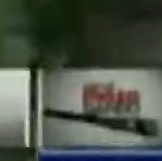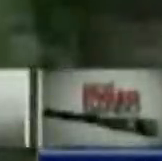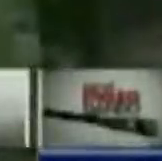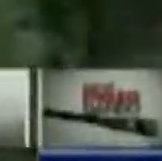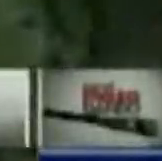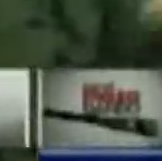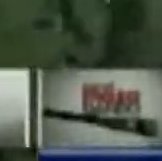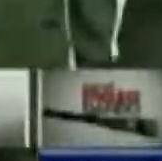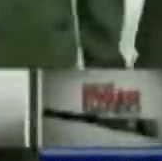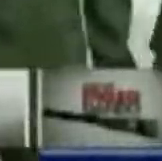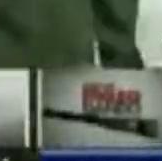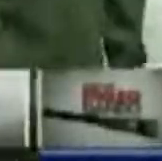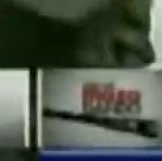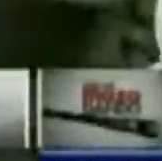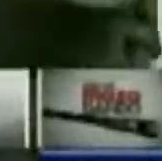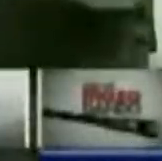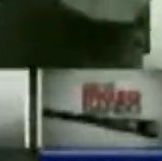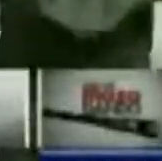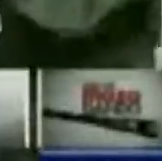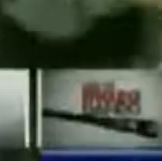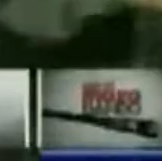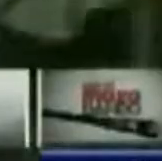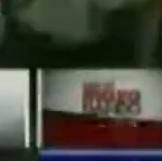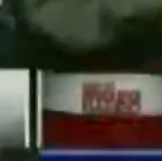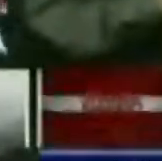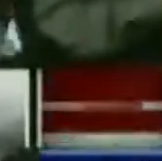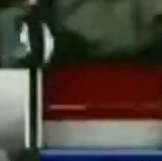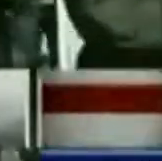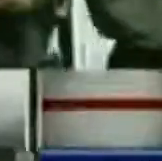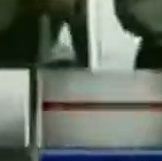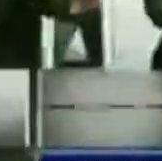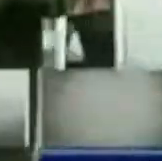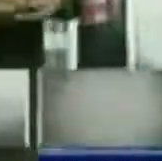pero solo era un sueño amparito